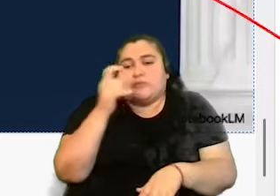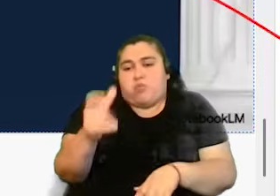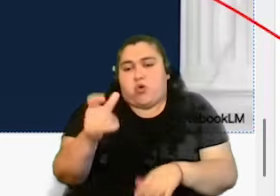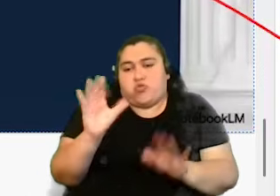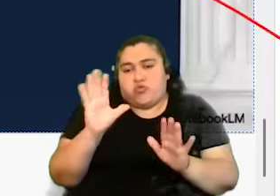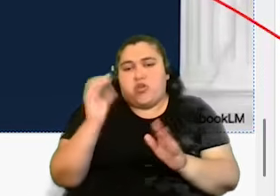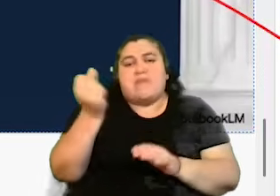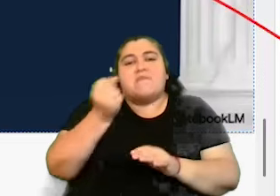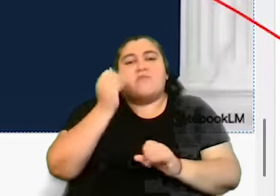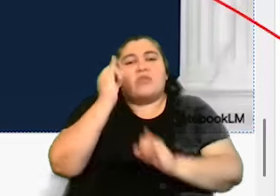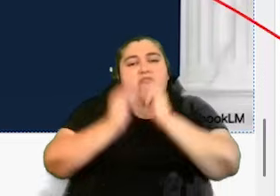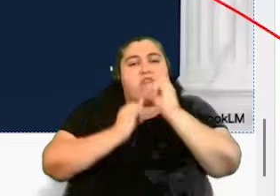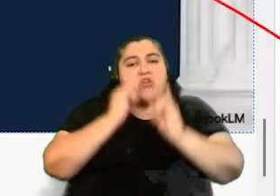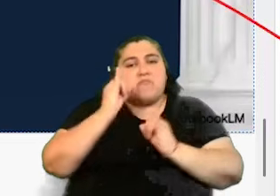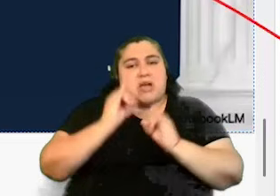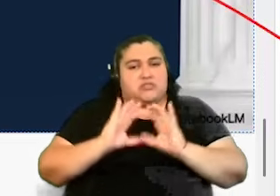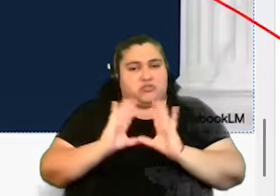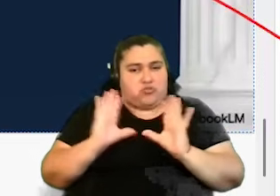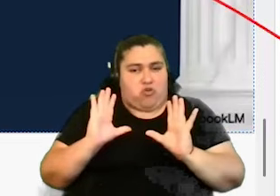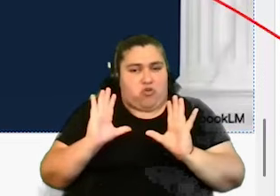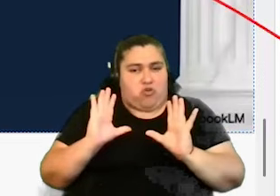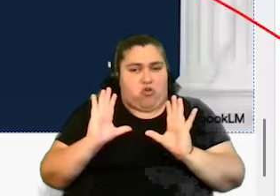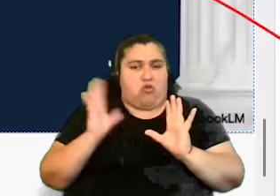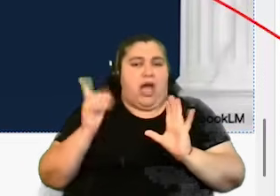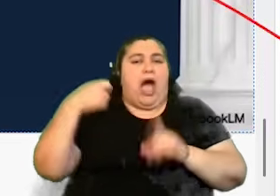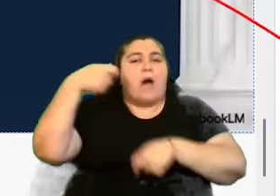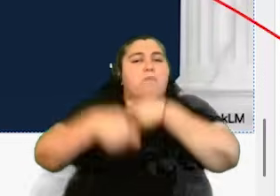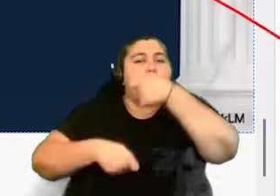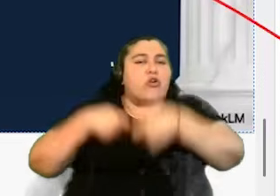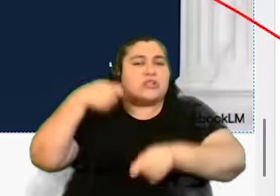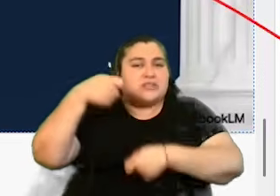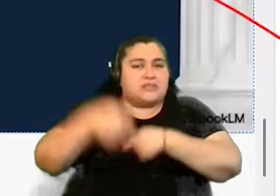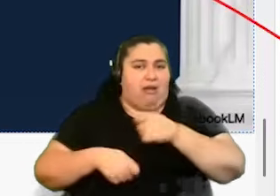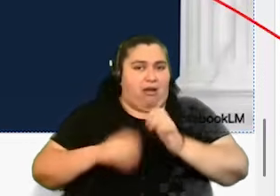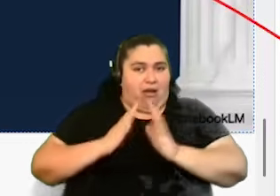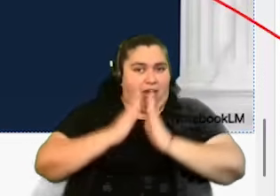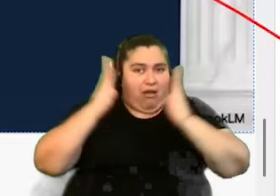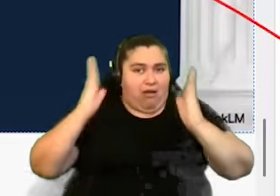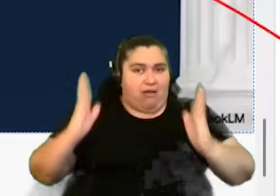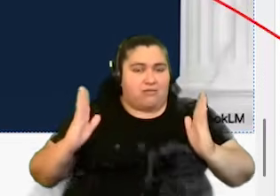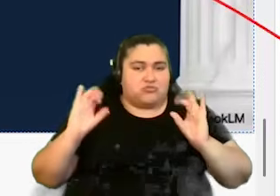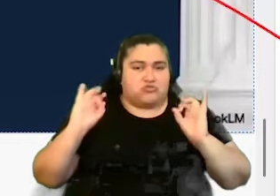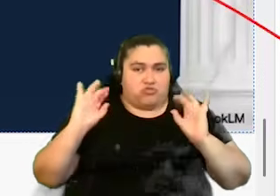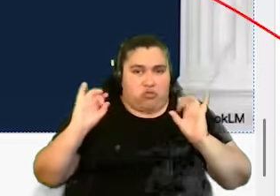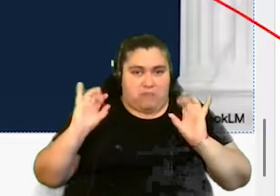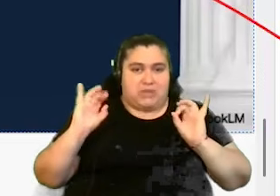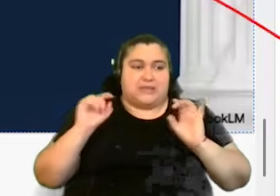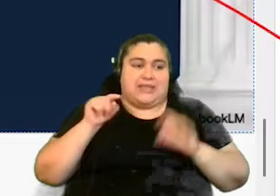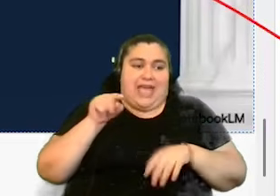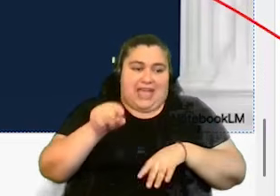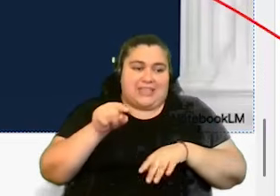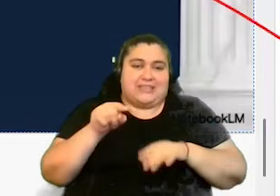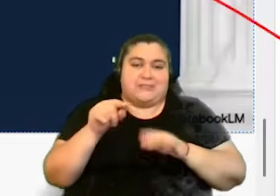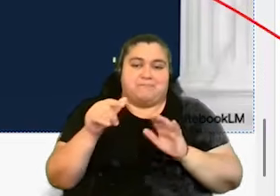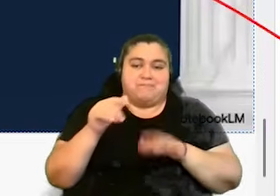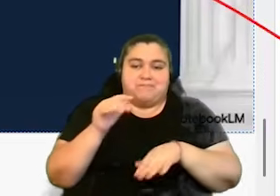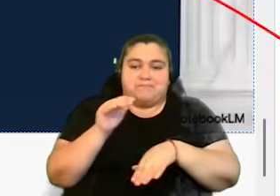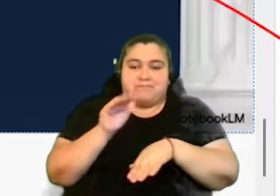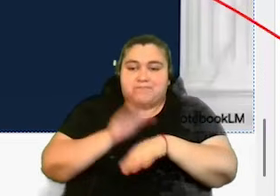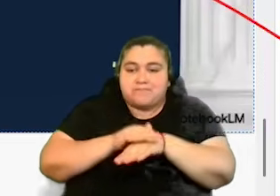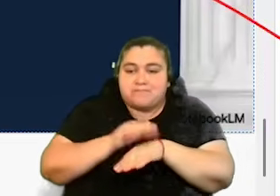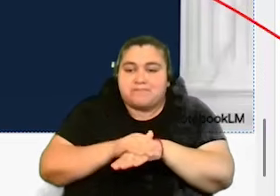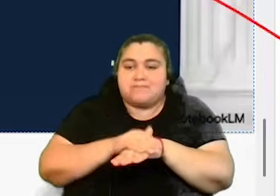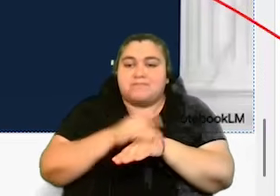información que se aporta desde el organismo que estaría respondiendo que esta